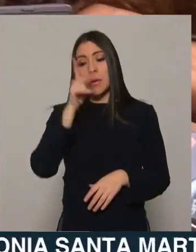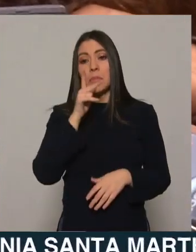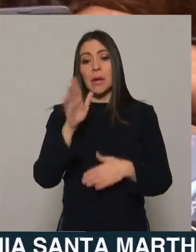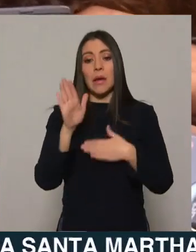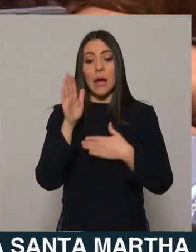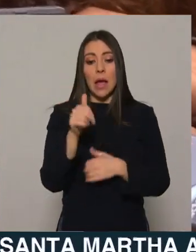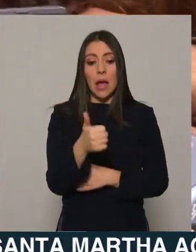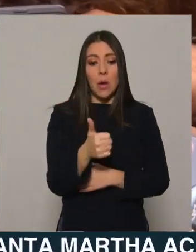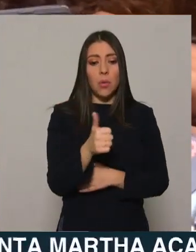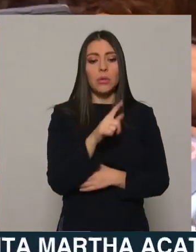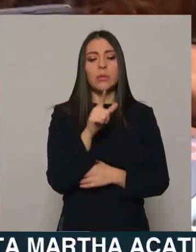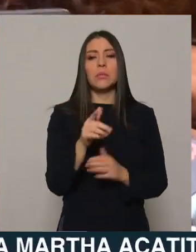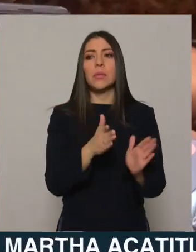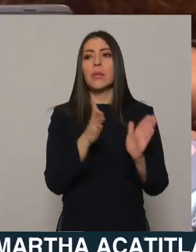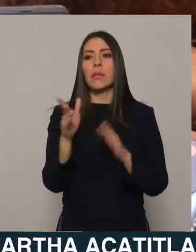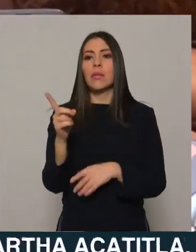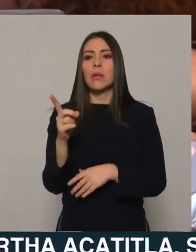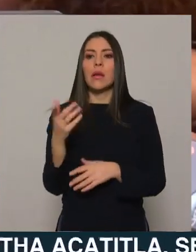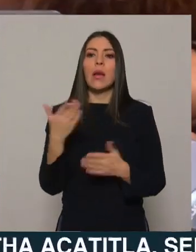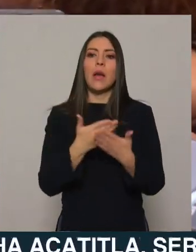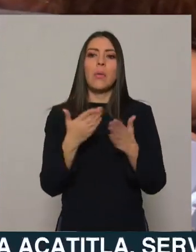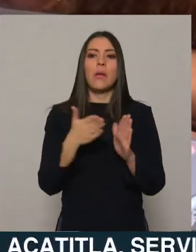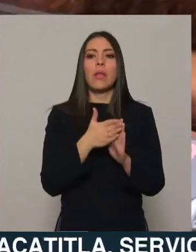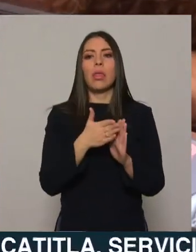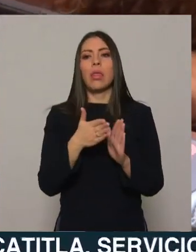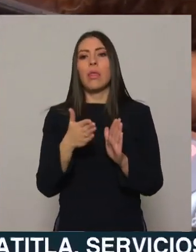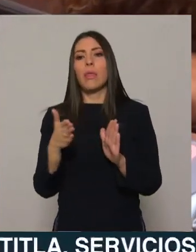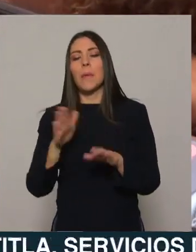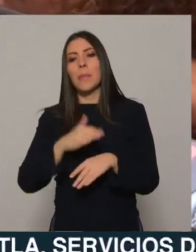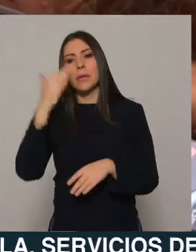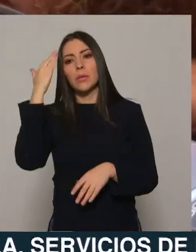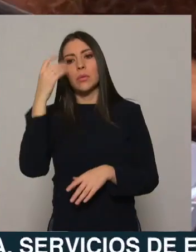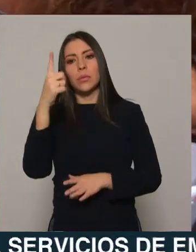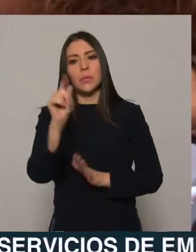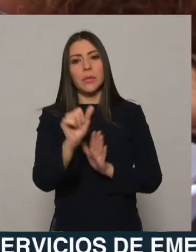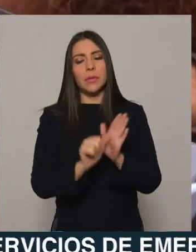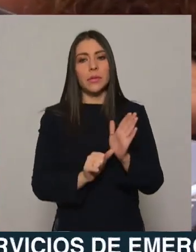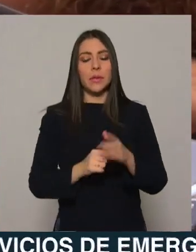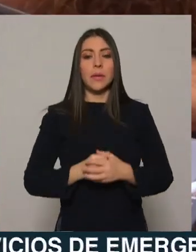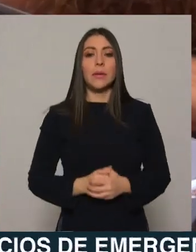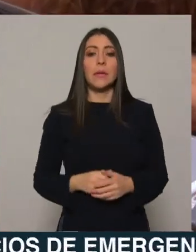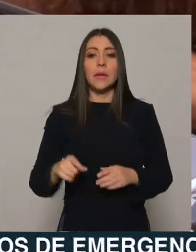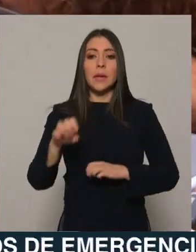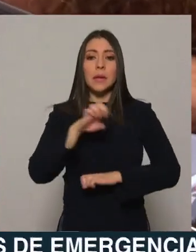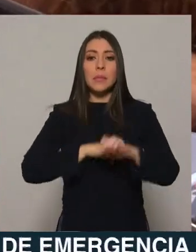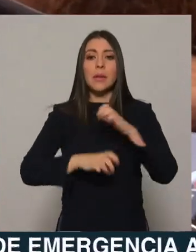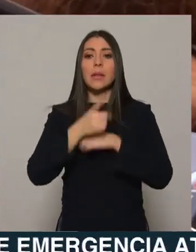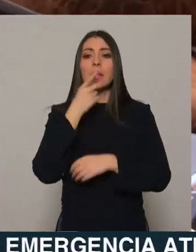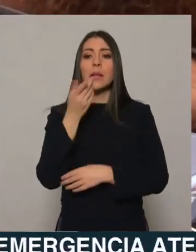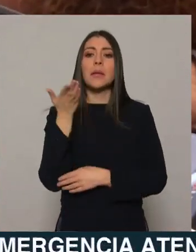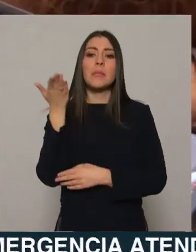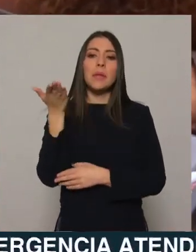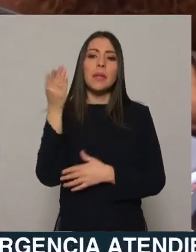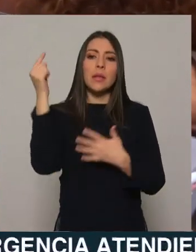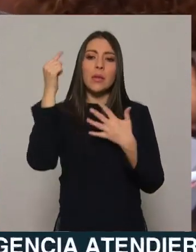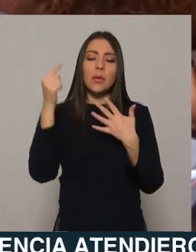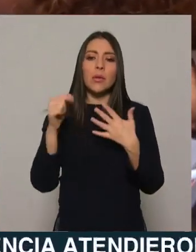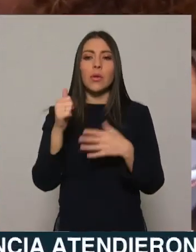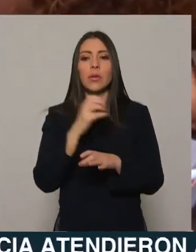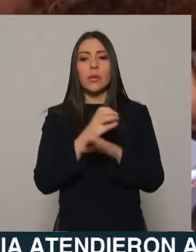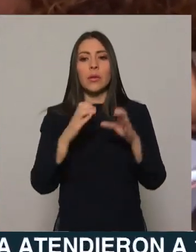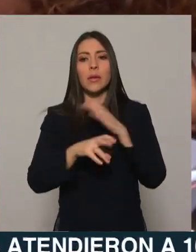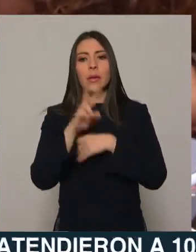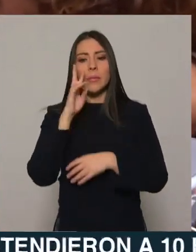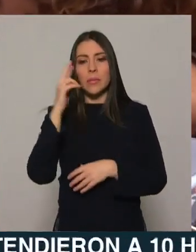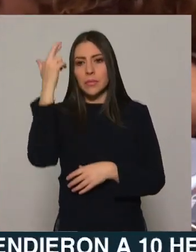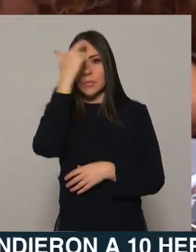límite hasta diciembre y hay un retraso de alrededor de un mes. Las empresas dicen que es porque se han estado pidiendo otras cosas, hay que revisar